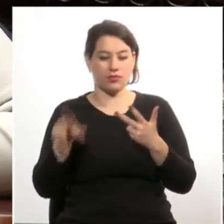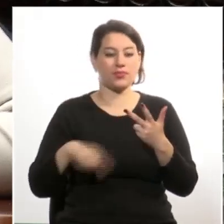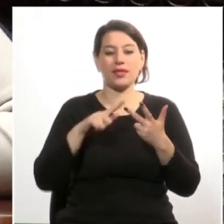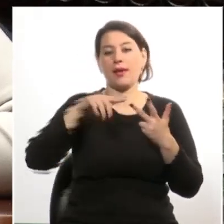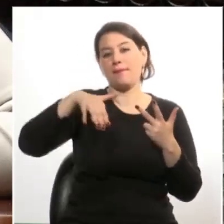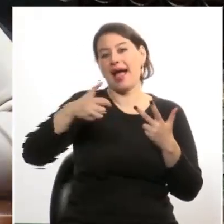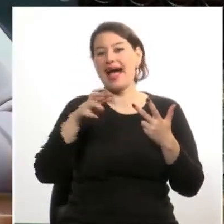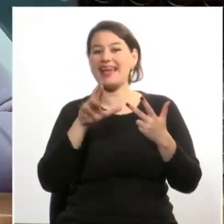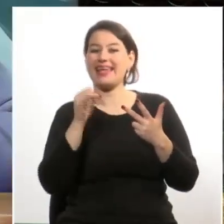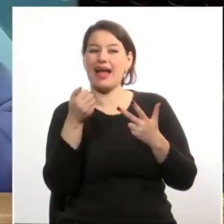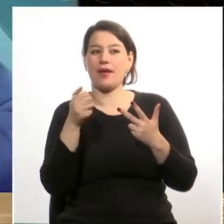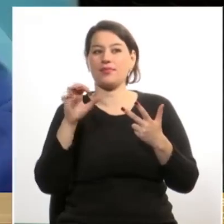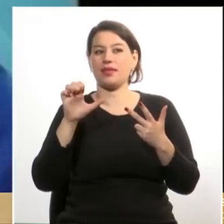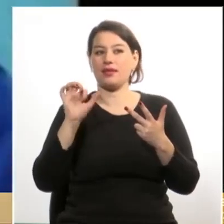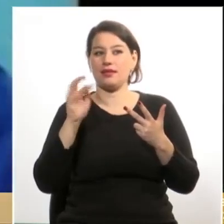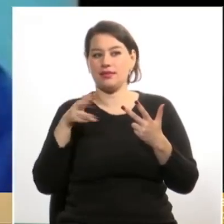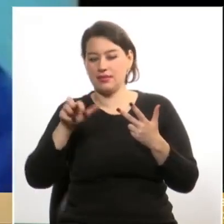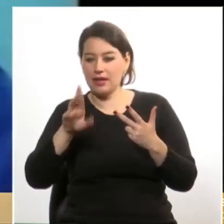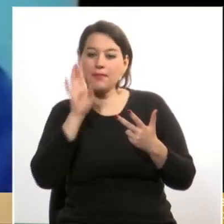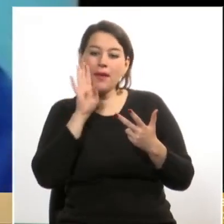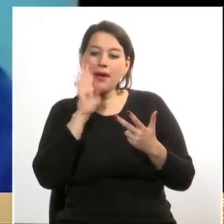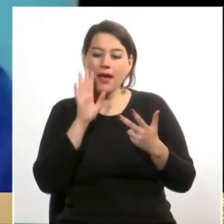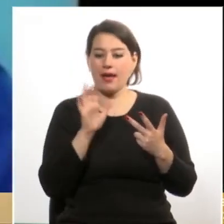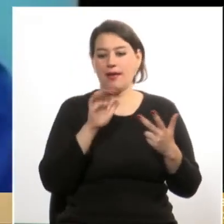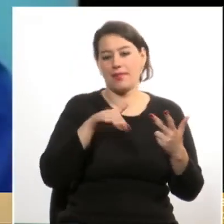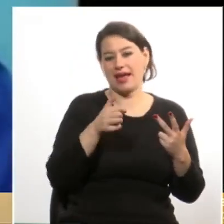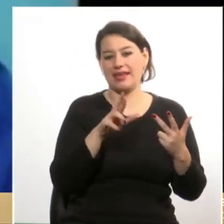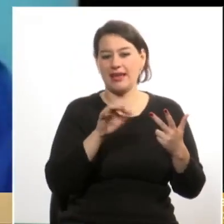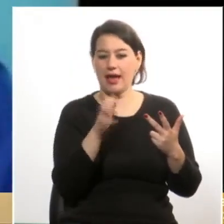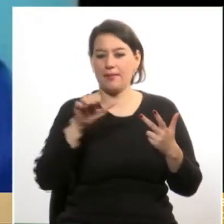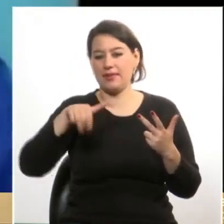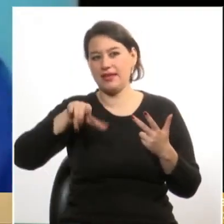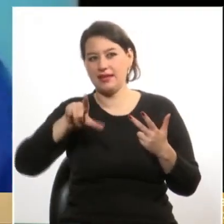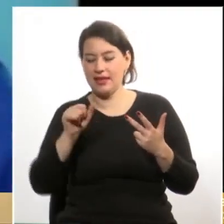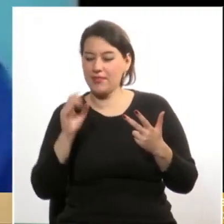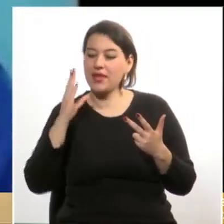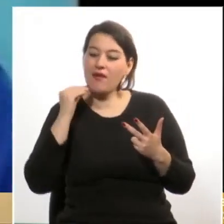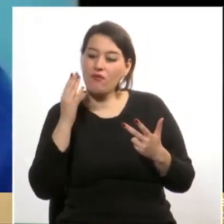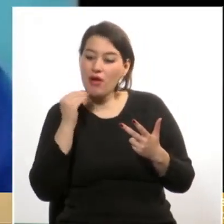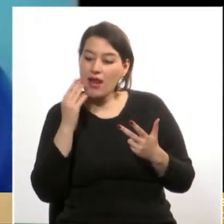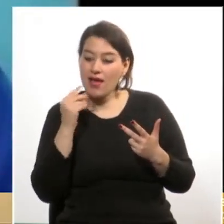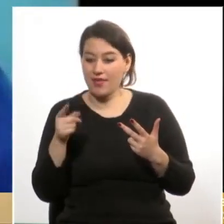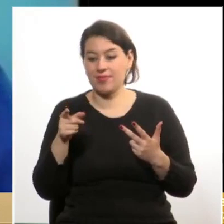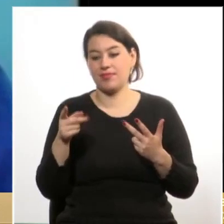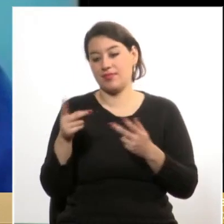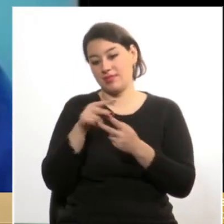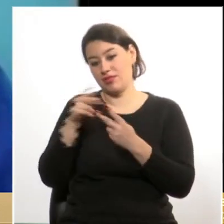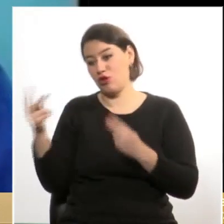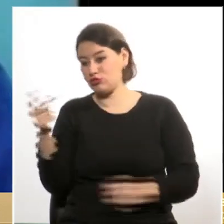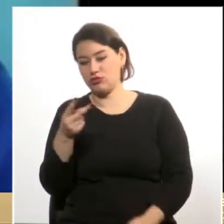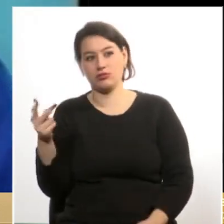María Stergati de Islas, madre de María Emilia y abuela de Mariana Zaffaronis, ambas en ese